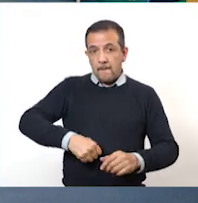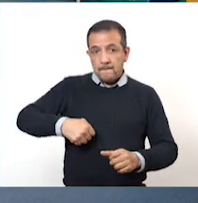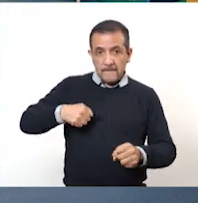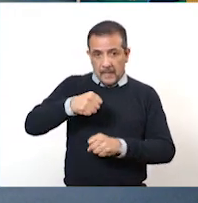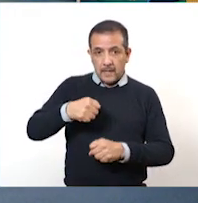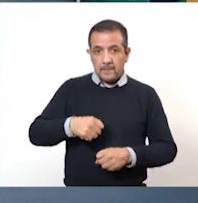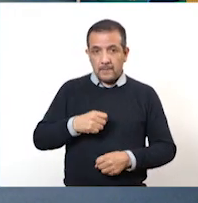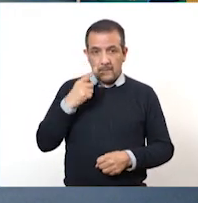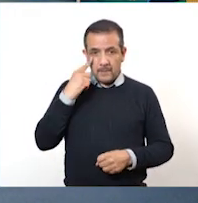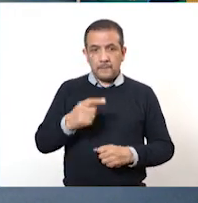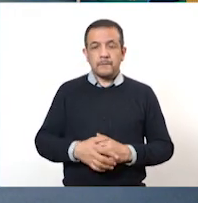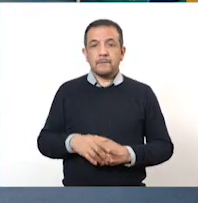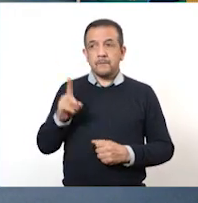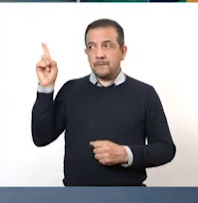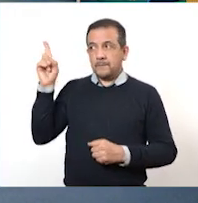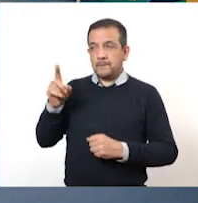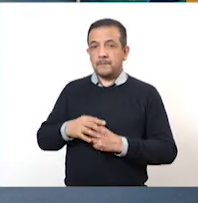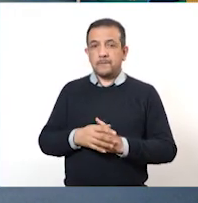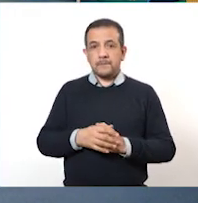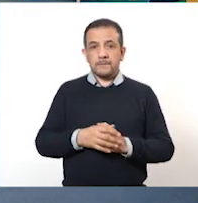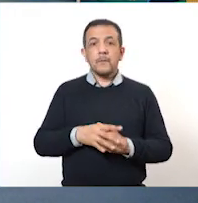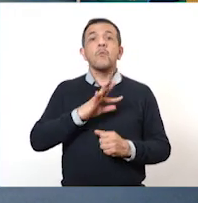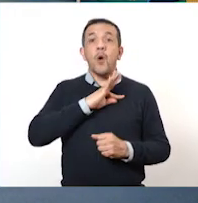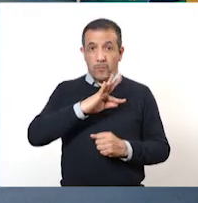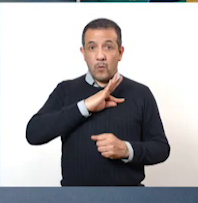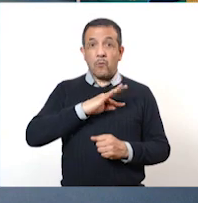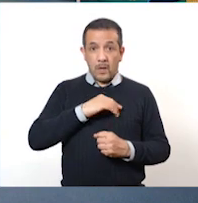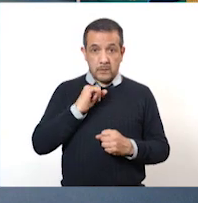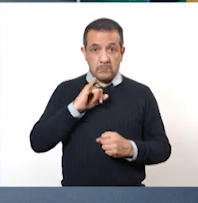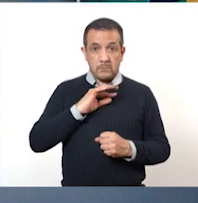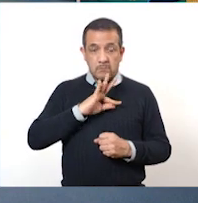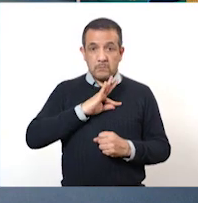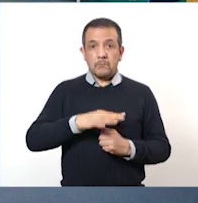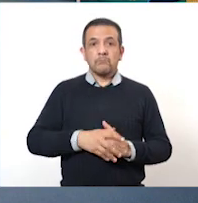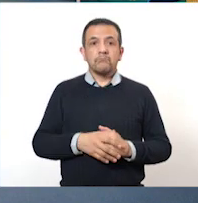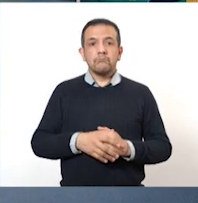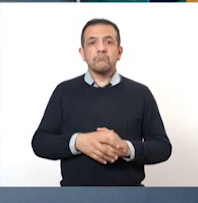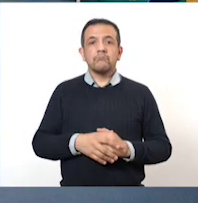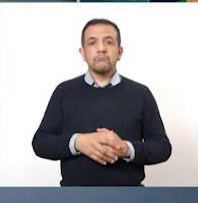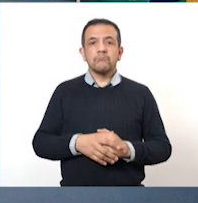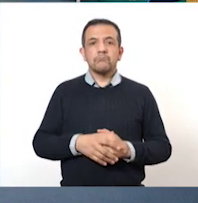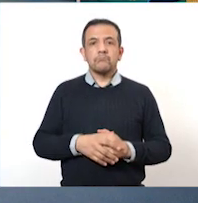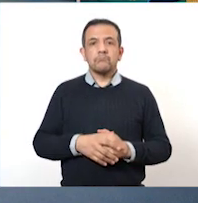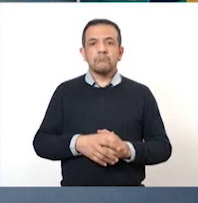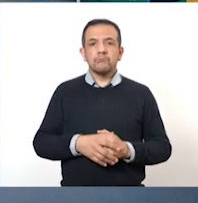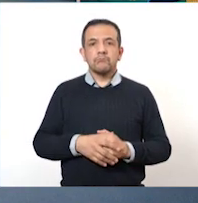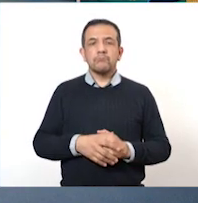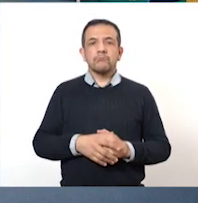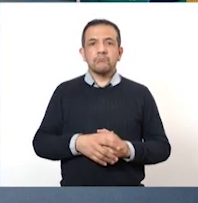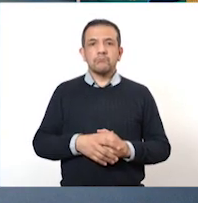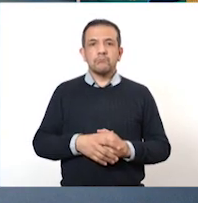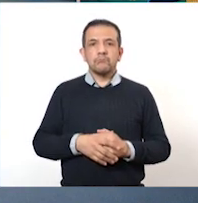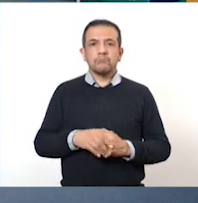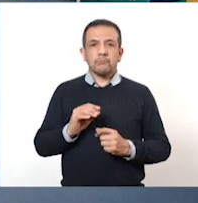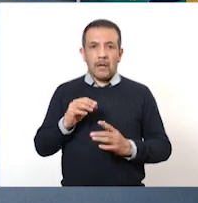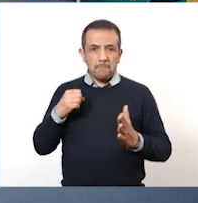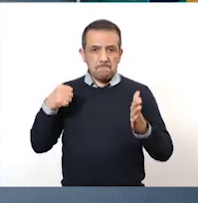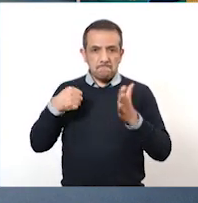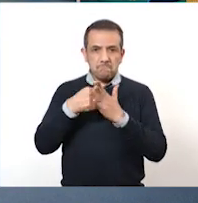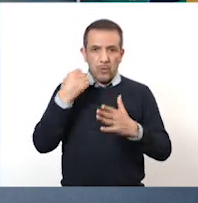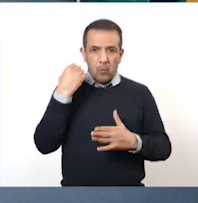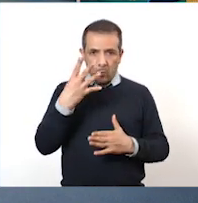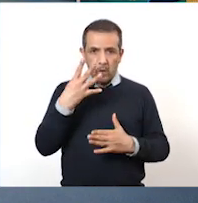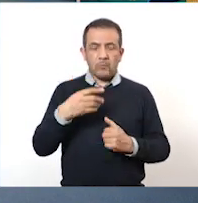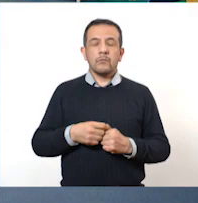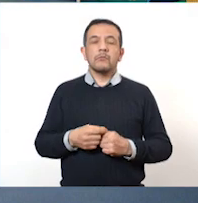número 4. Vamos a ver. Sí se puede. Sí se puede, aunque no boten esta pelota, sí se puede. Sí se puede. Ahí está,